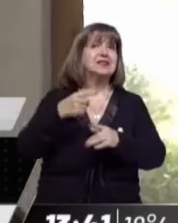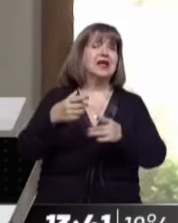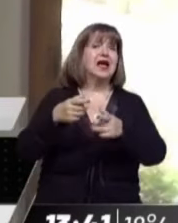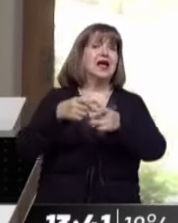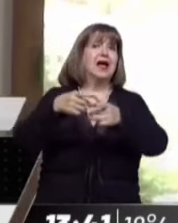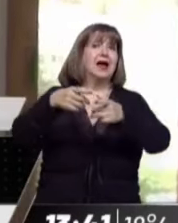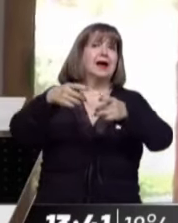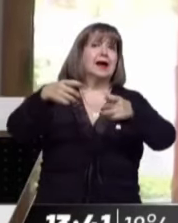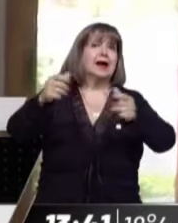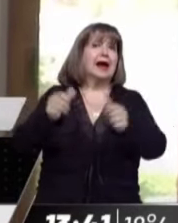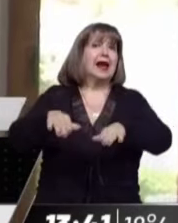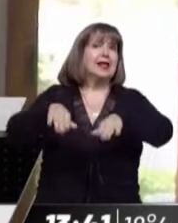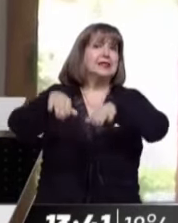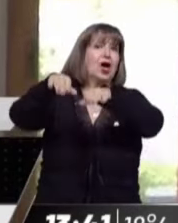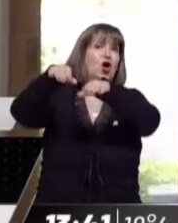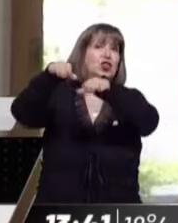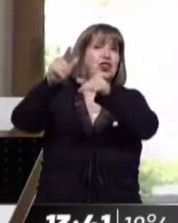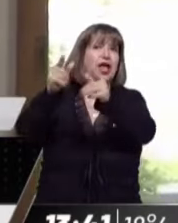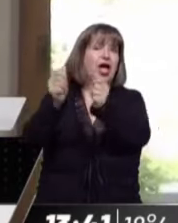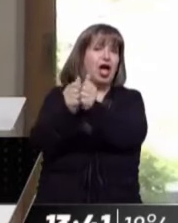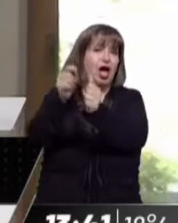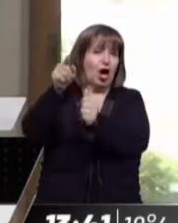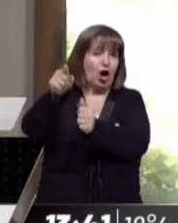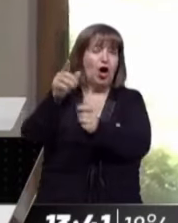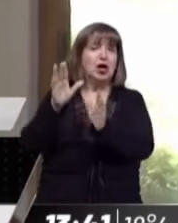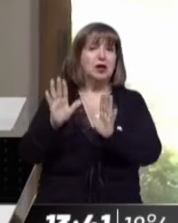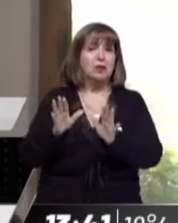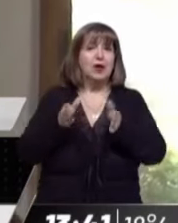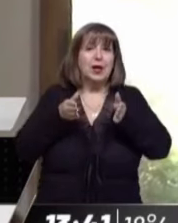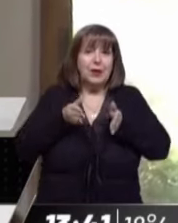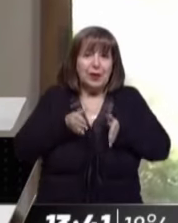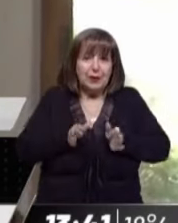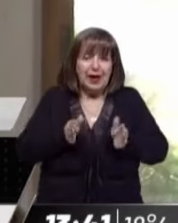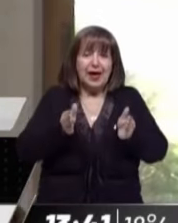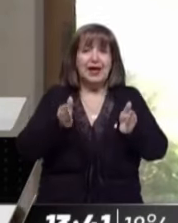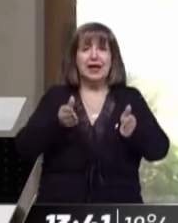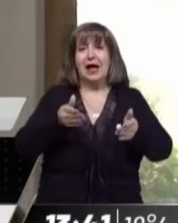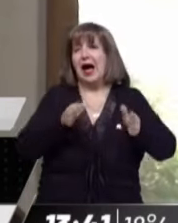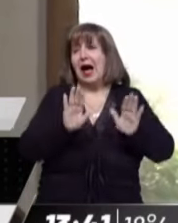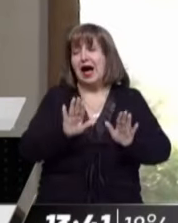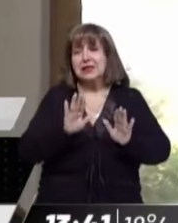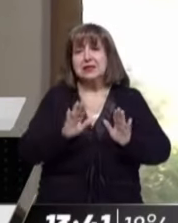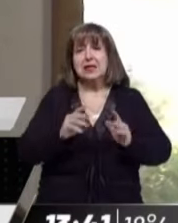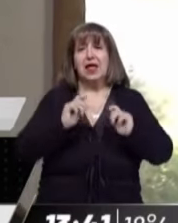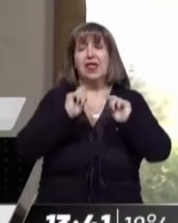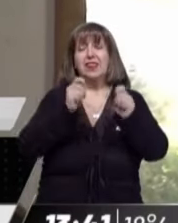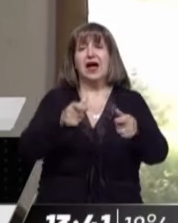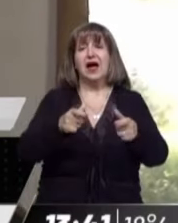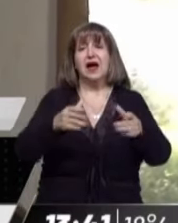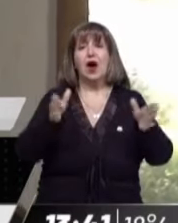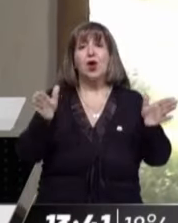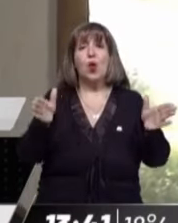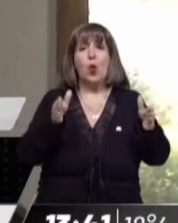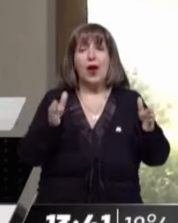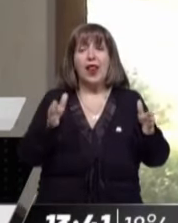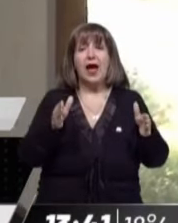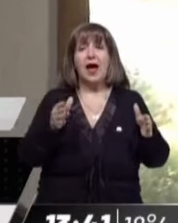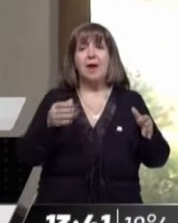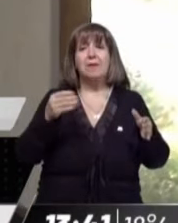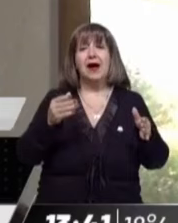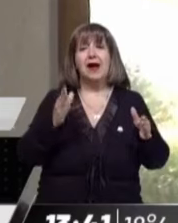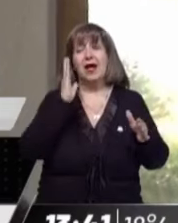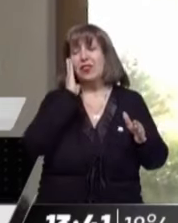población en el programa de chile crece contigo a todo recién nacido que nace en un hospital público se le entrega un seted de cuna para sueño